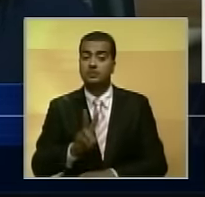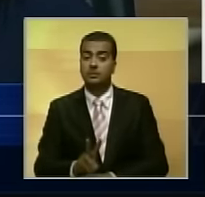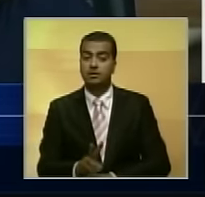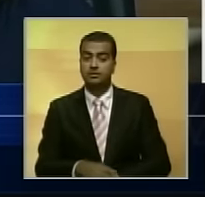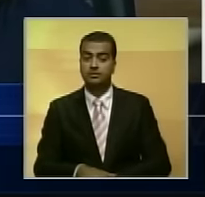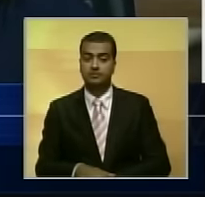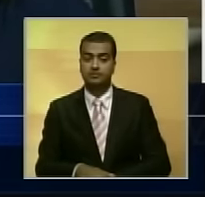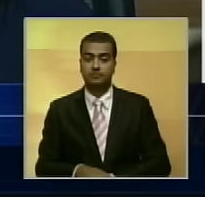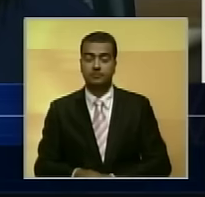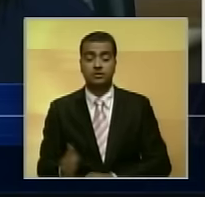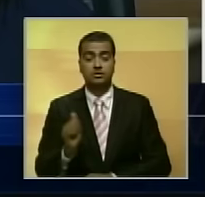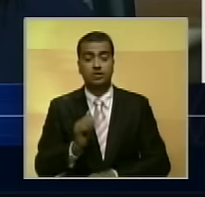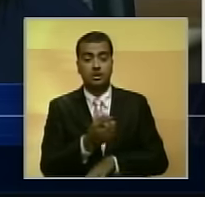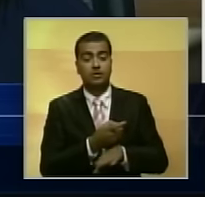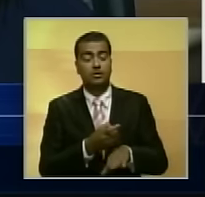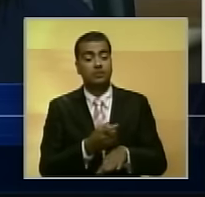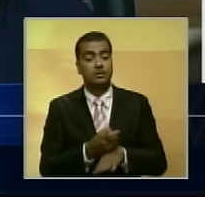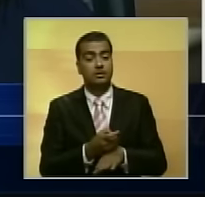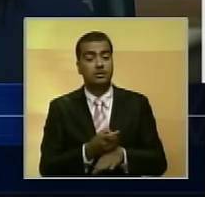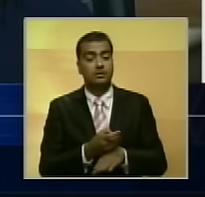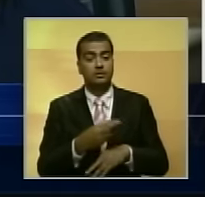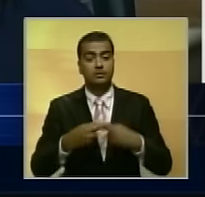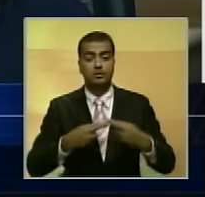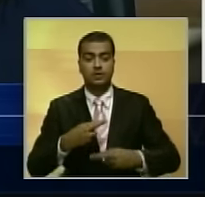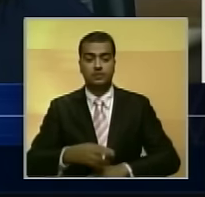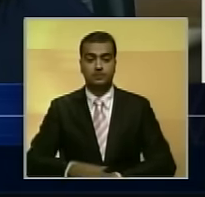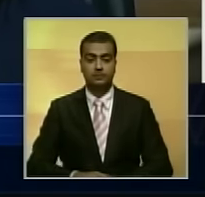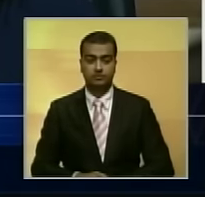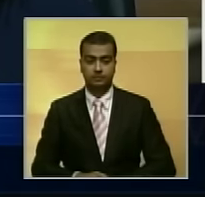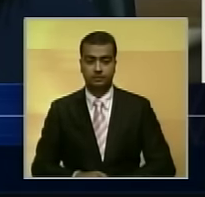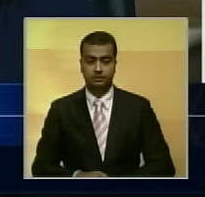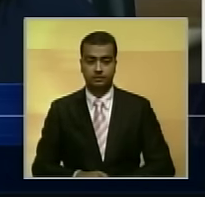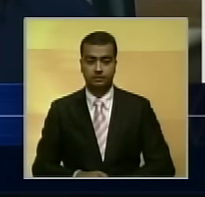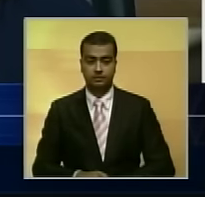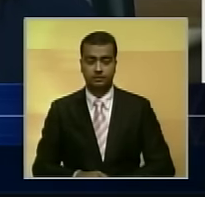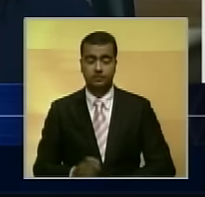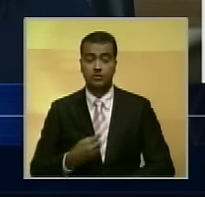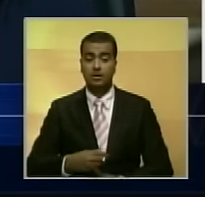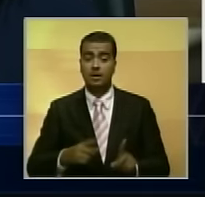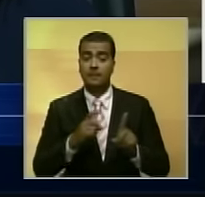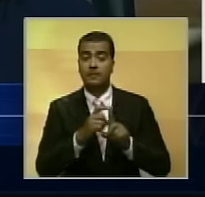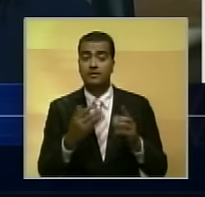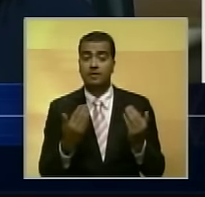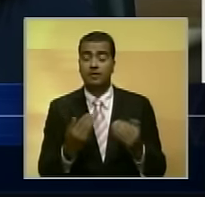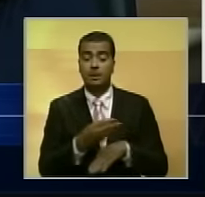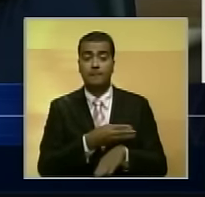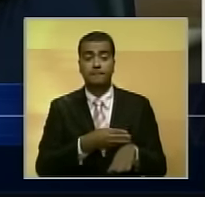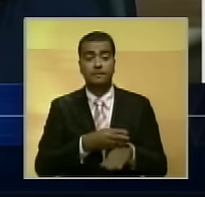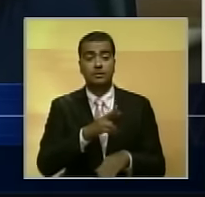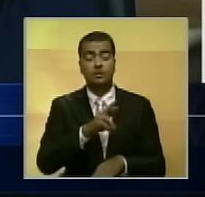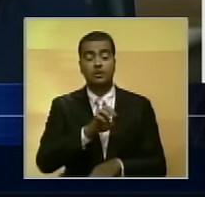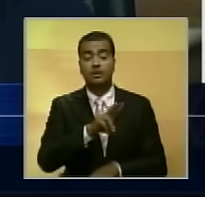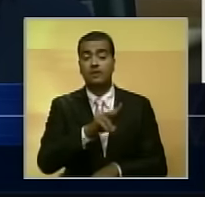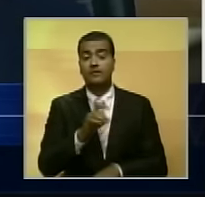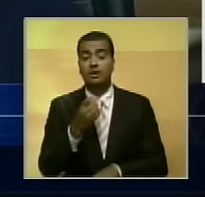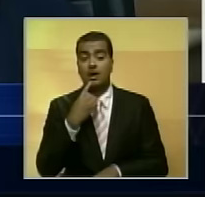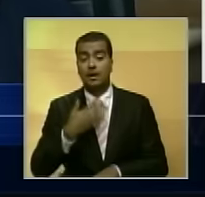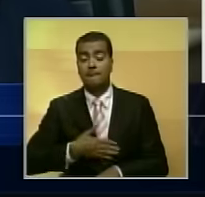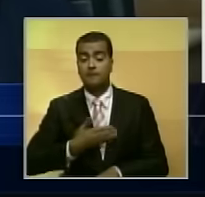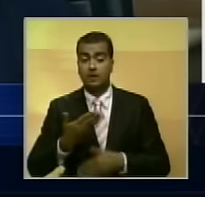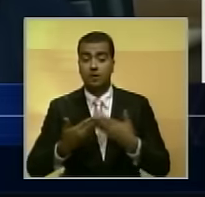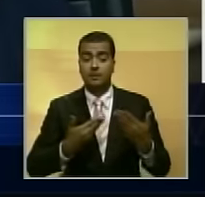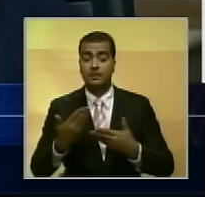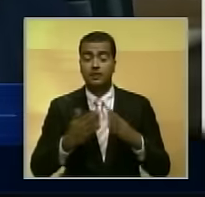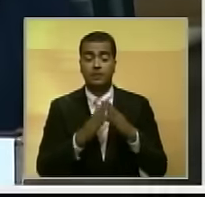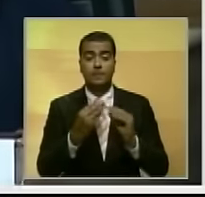Venezuela para derrocar al gobierno revolucionario. Yo le voy a dar la palabra al ministro Reverol para que él pueda compartir